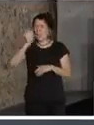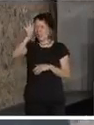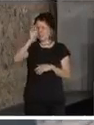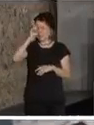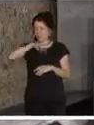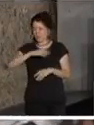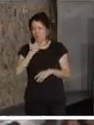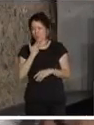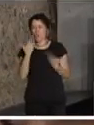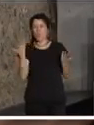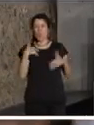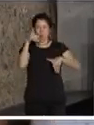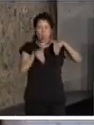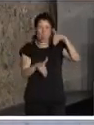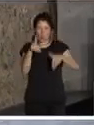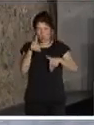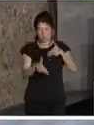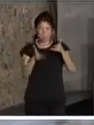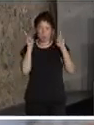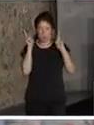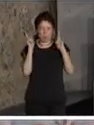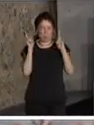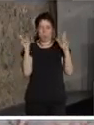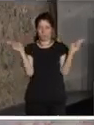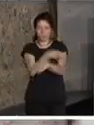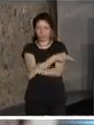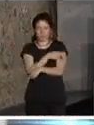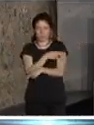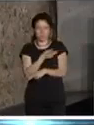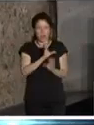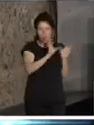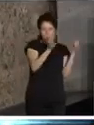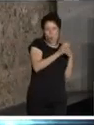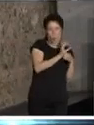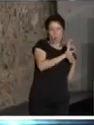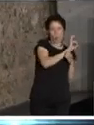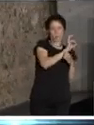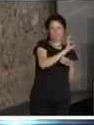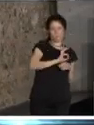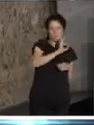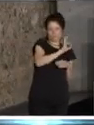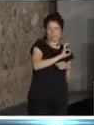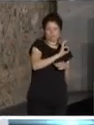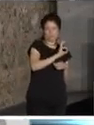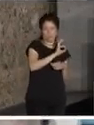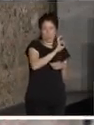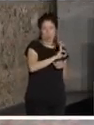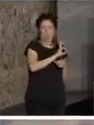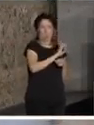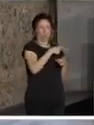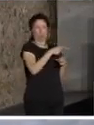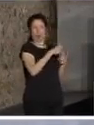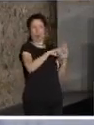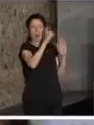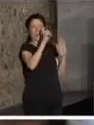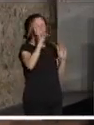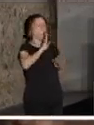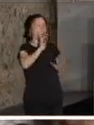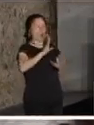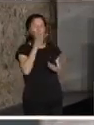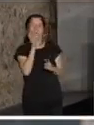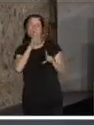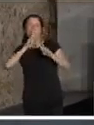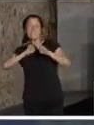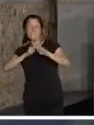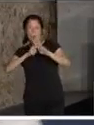es acabar con la democracia es ilegalizarnos vox ha presentado tres veces en esta legislatura propuestas para